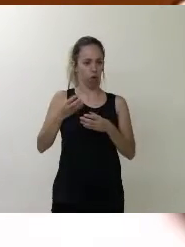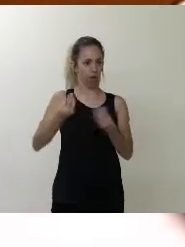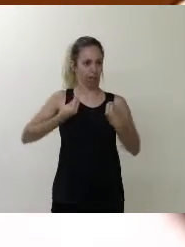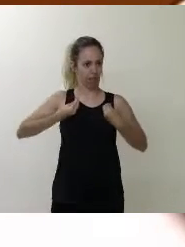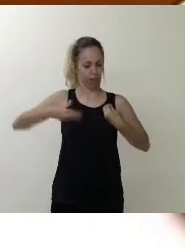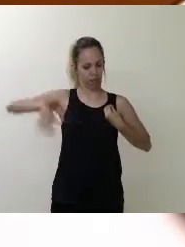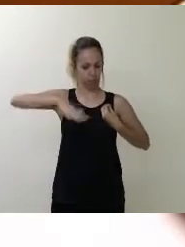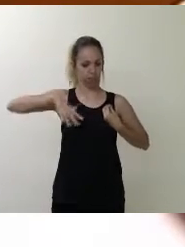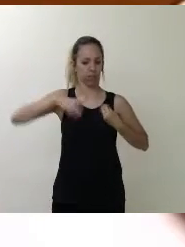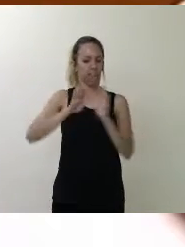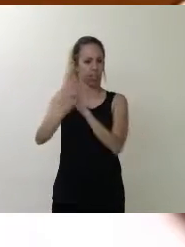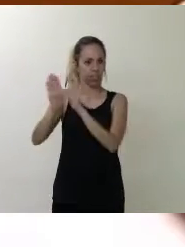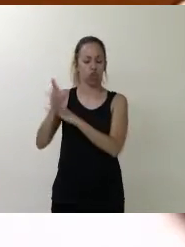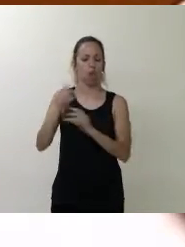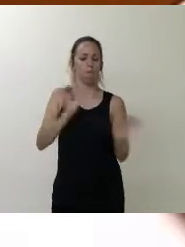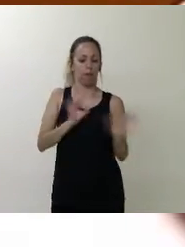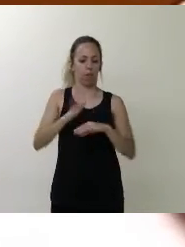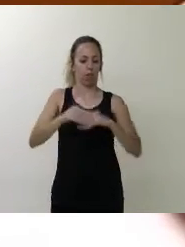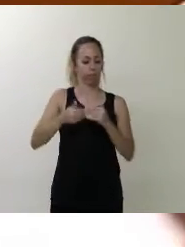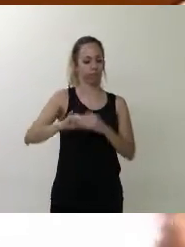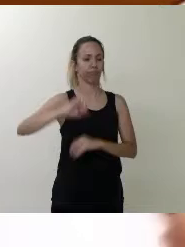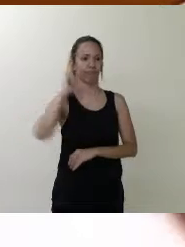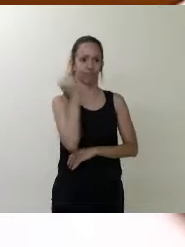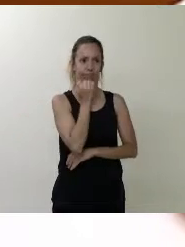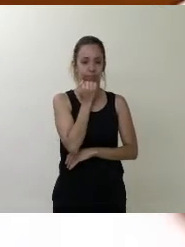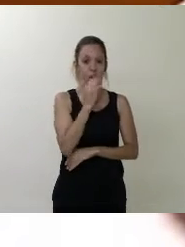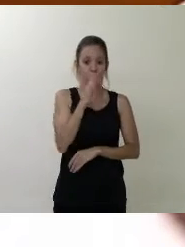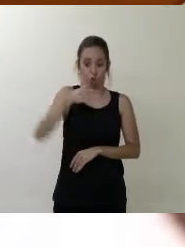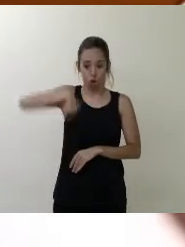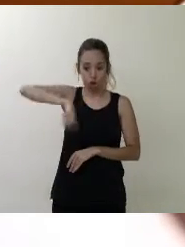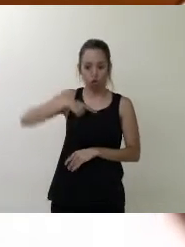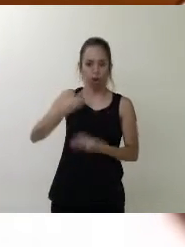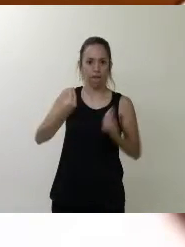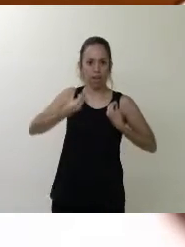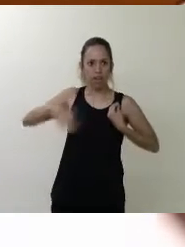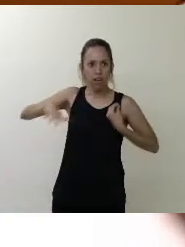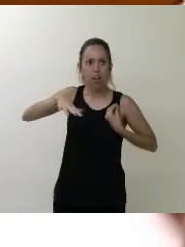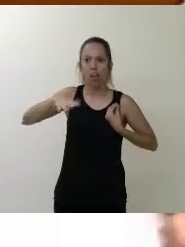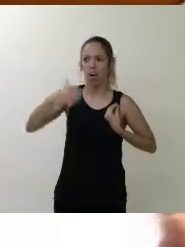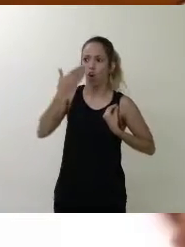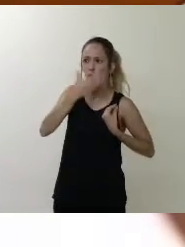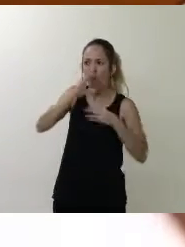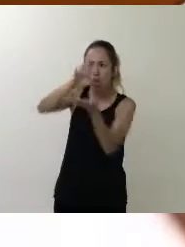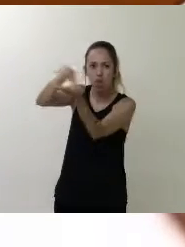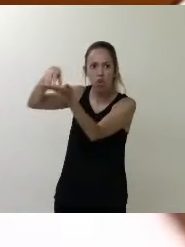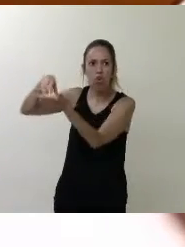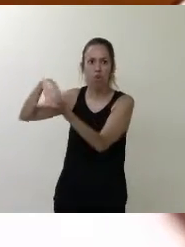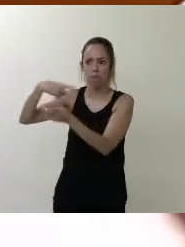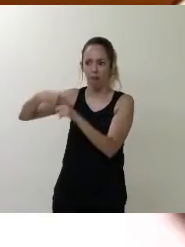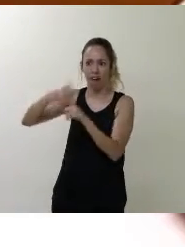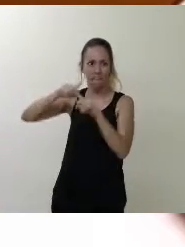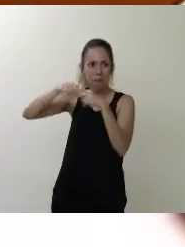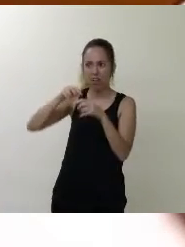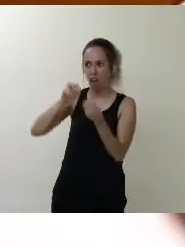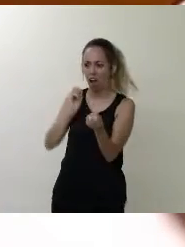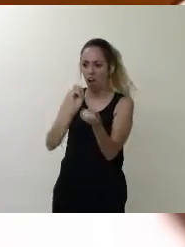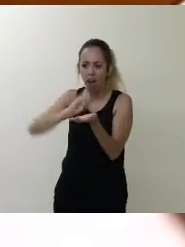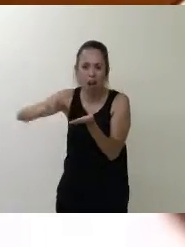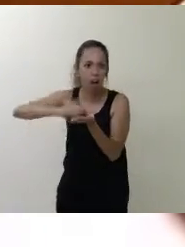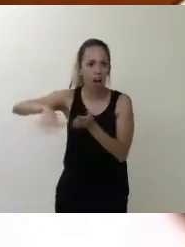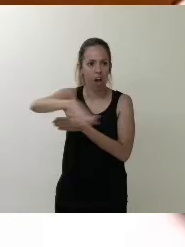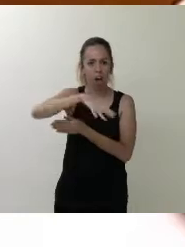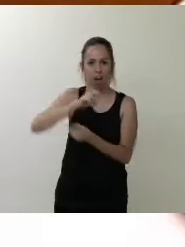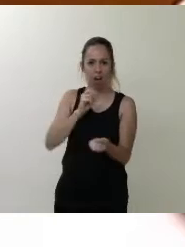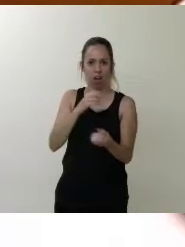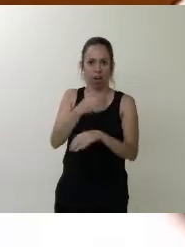muchas familias que vivimos en el barrio, incluso hay un colegio con muchos niños y niñas andando por medio de la carretera. Nos tienen abandonados, pero